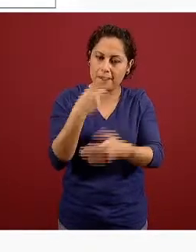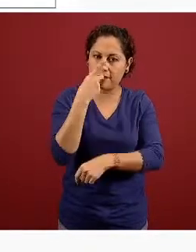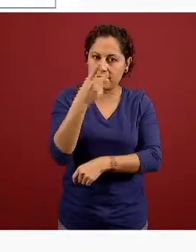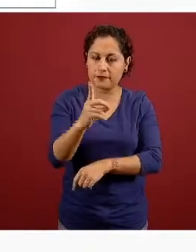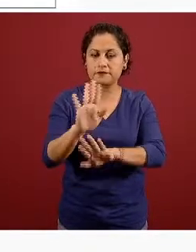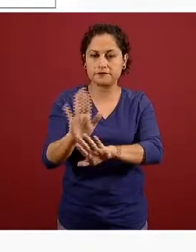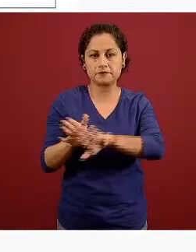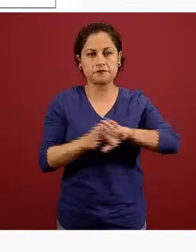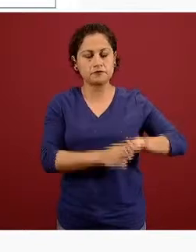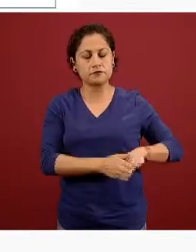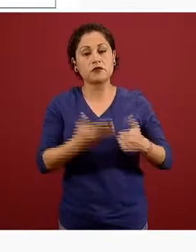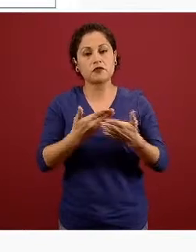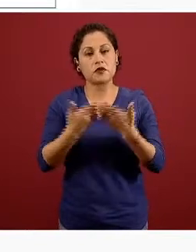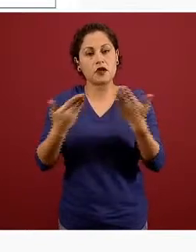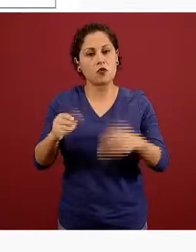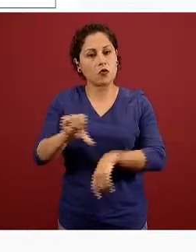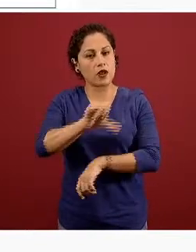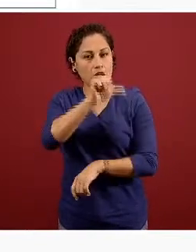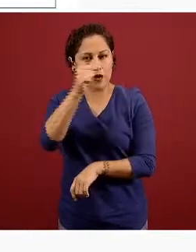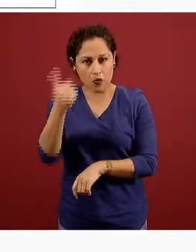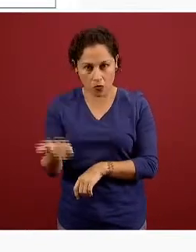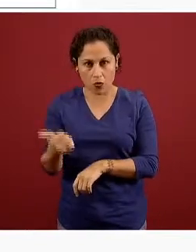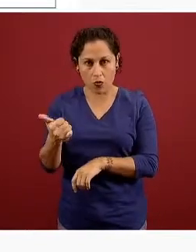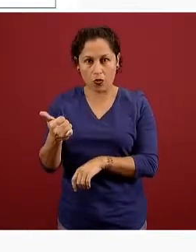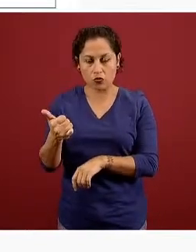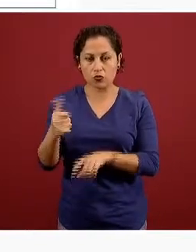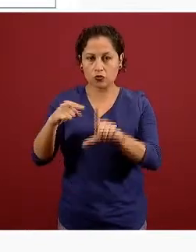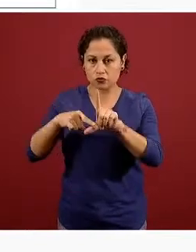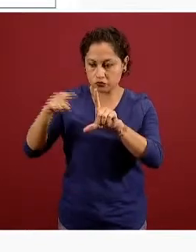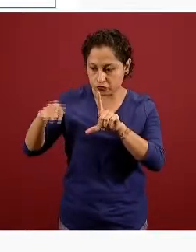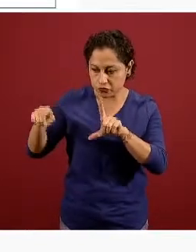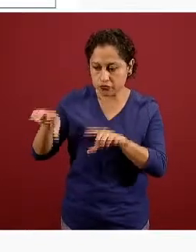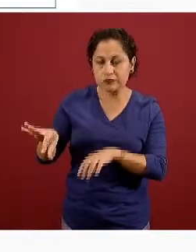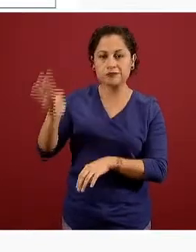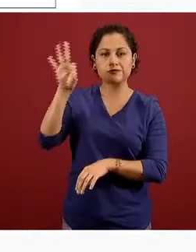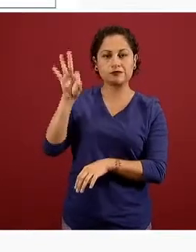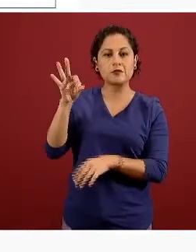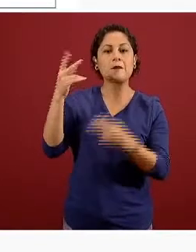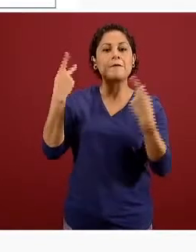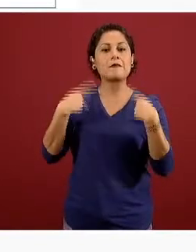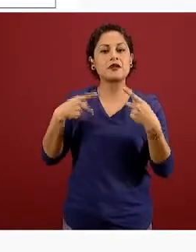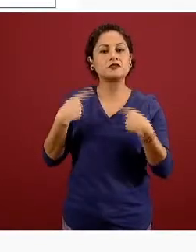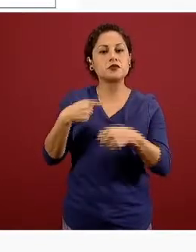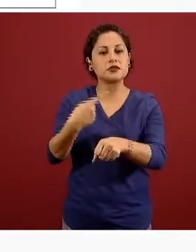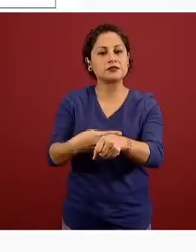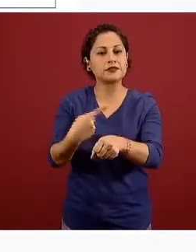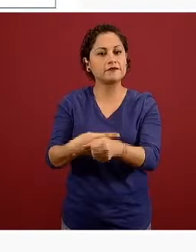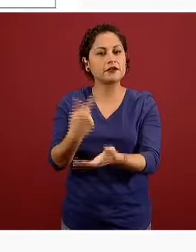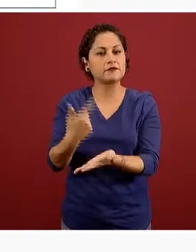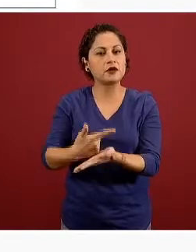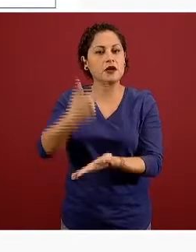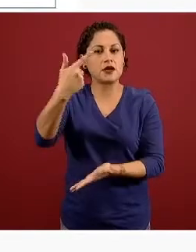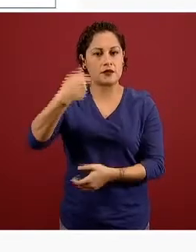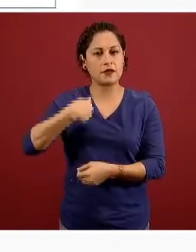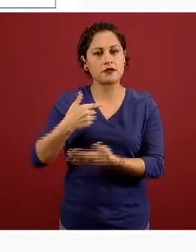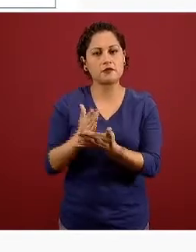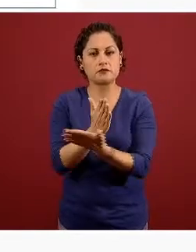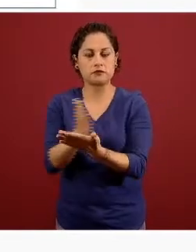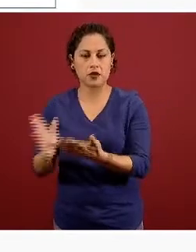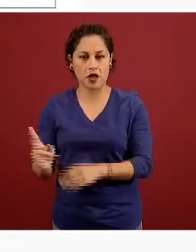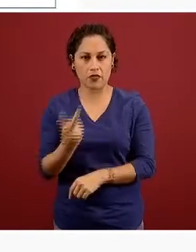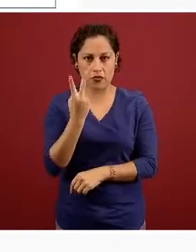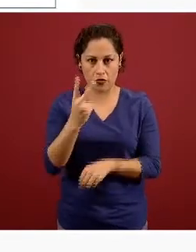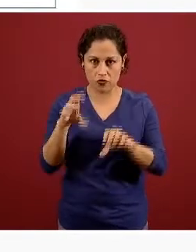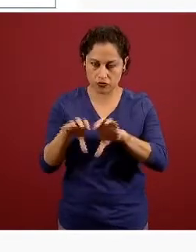concentrar en la otra parte de la gráfica, en los pacientes con síntomas graves. Voy a dividirlos en dos: en